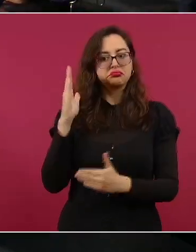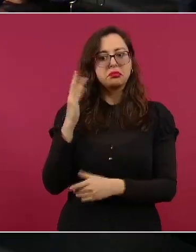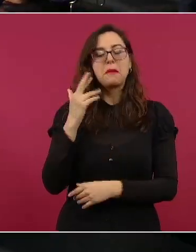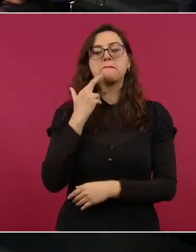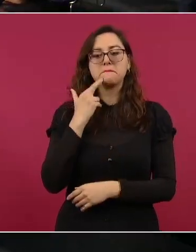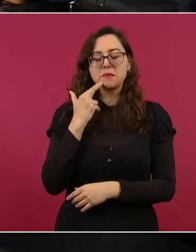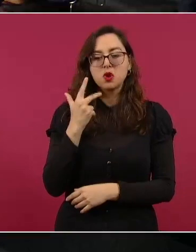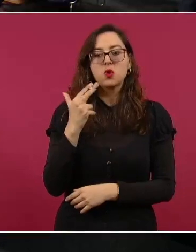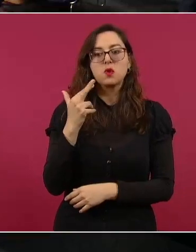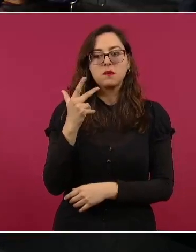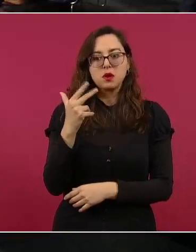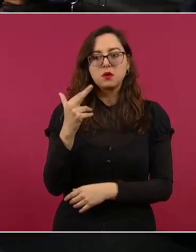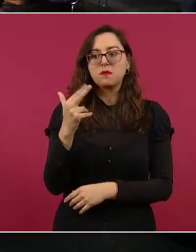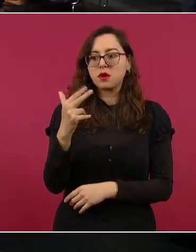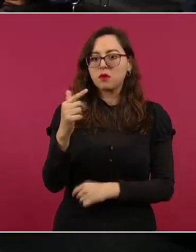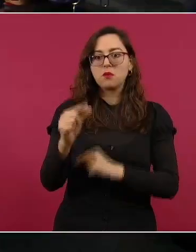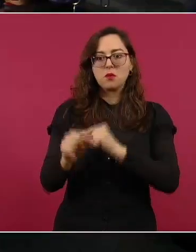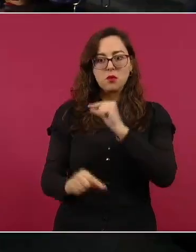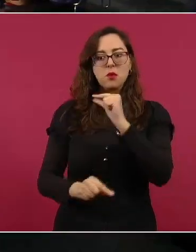tenemos